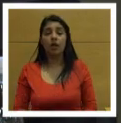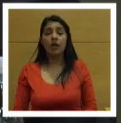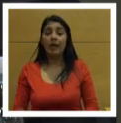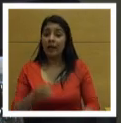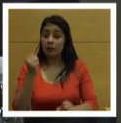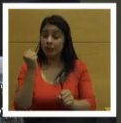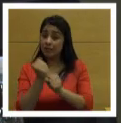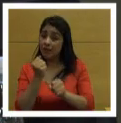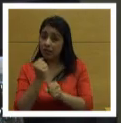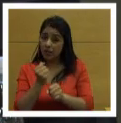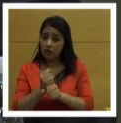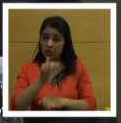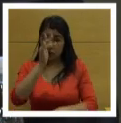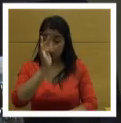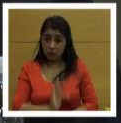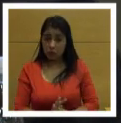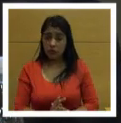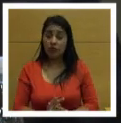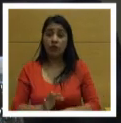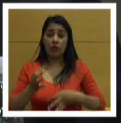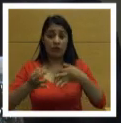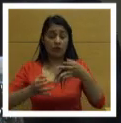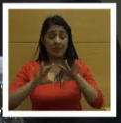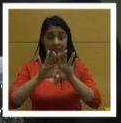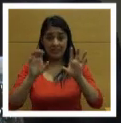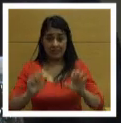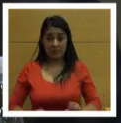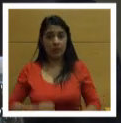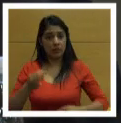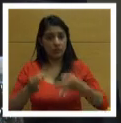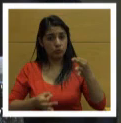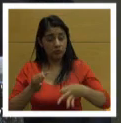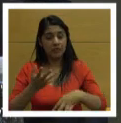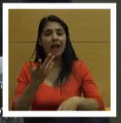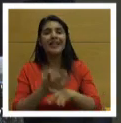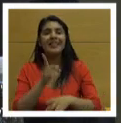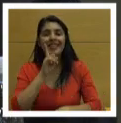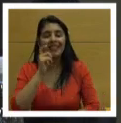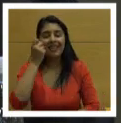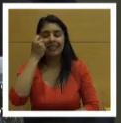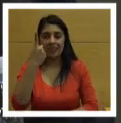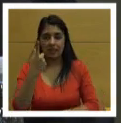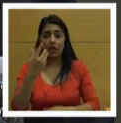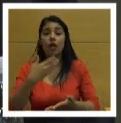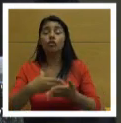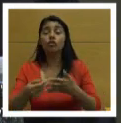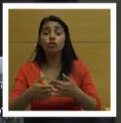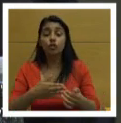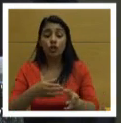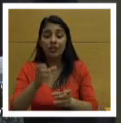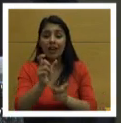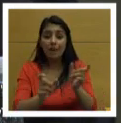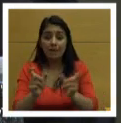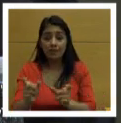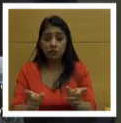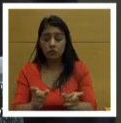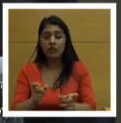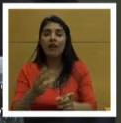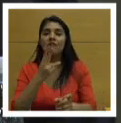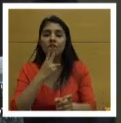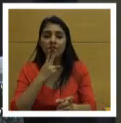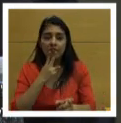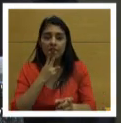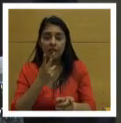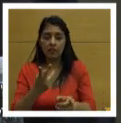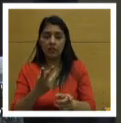operadores del sistema de justicia tengan presente las particularidades culturales, históricas y demográficas de las zonas que se